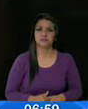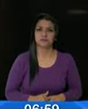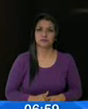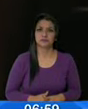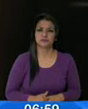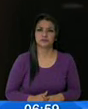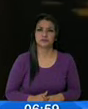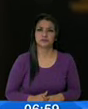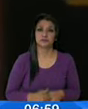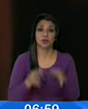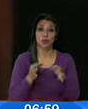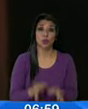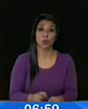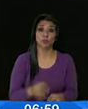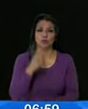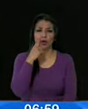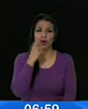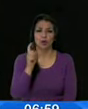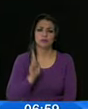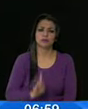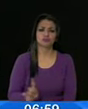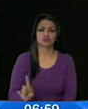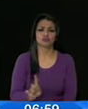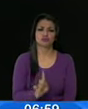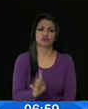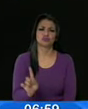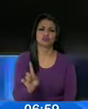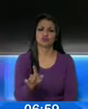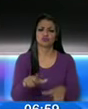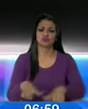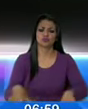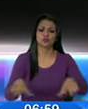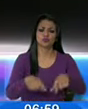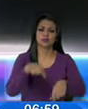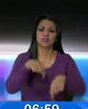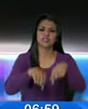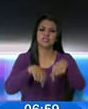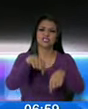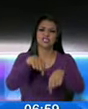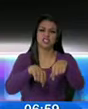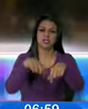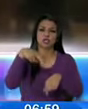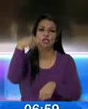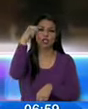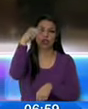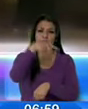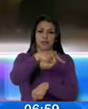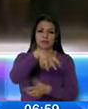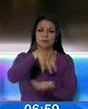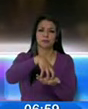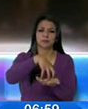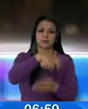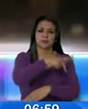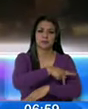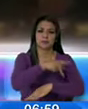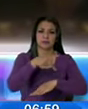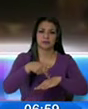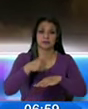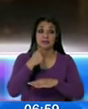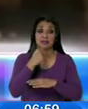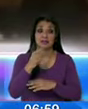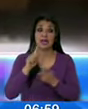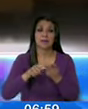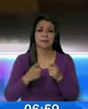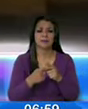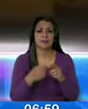sido sorprendido cuando caminaba por una de las calles de la parroquia del Quinche, ubicada al nororiente de Pichincha. Supuestamente un amigo lo fue a ver en casa para